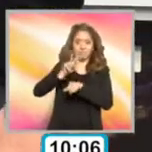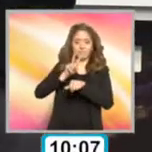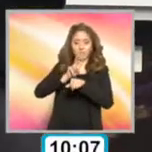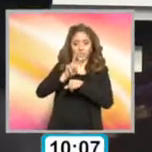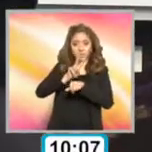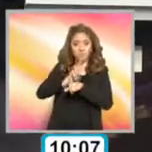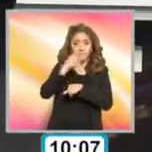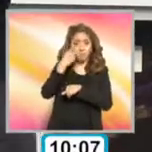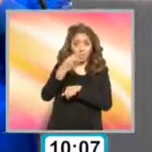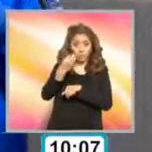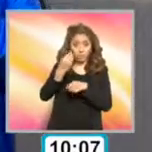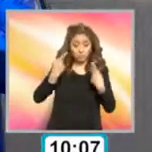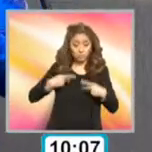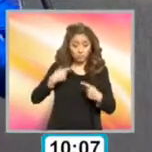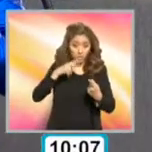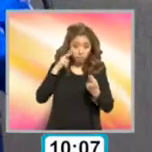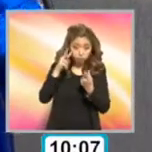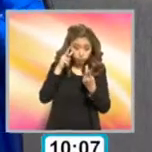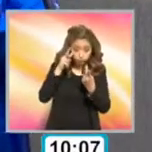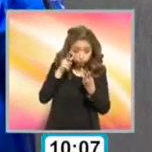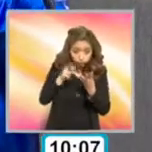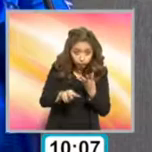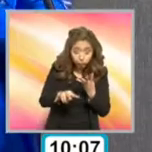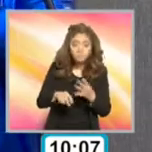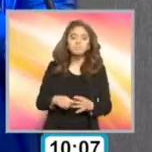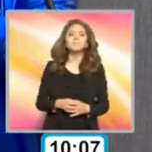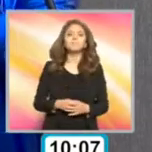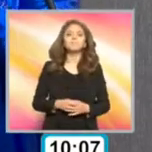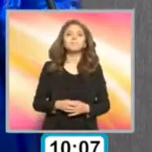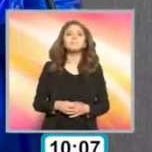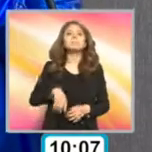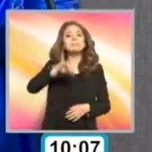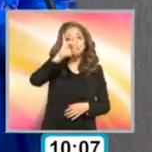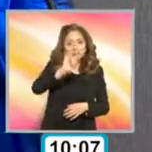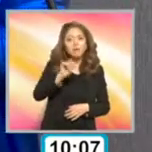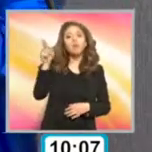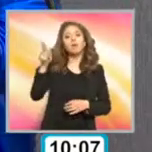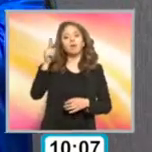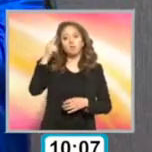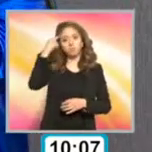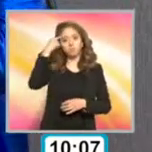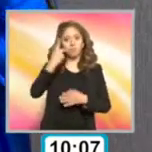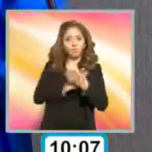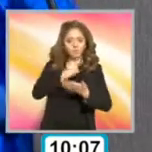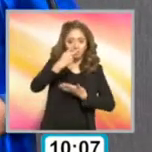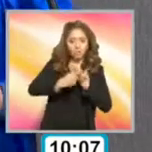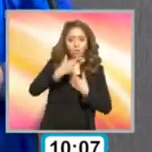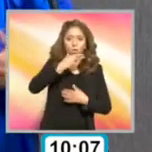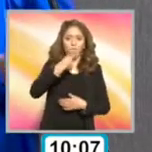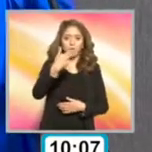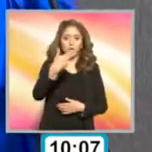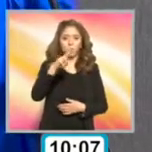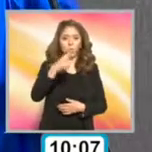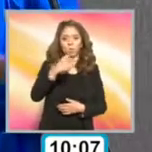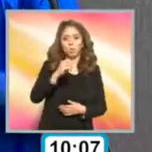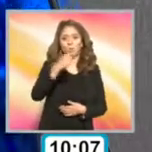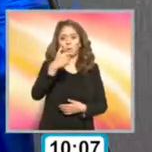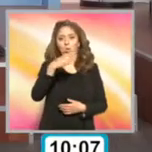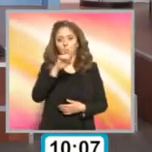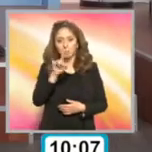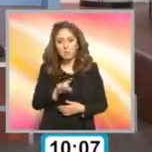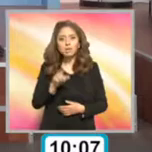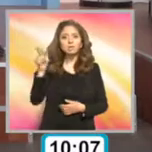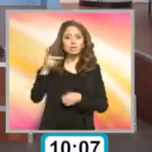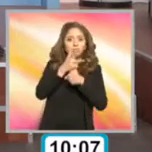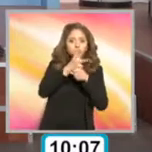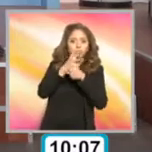¿no? Sí, la verdad es que también fue parte del proyecto hacer este videoclip con Nuno Gómez. Ajá. Nuno Gómez ha hecho, por ejemplo, el video de Andas en